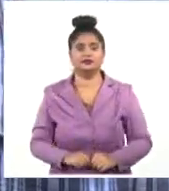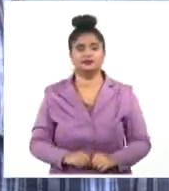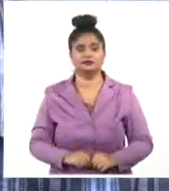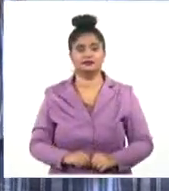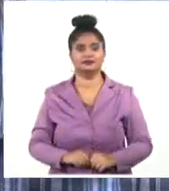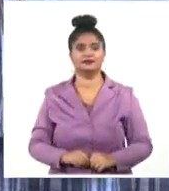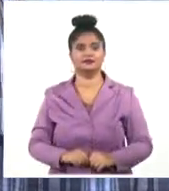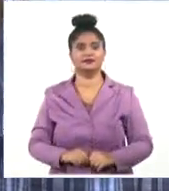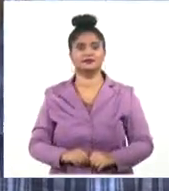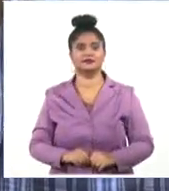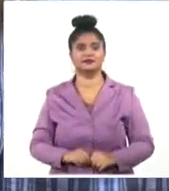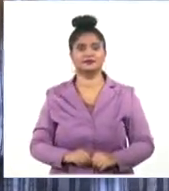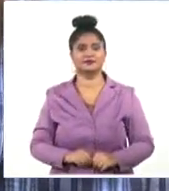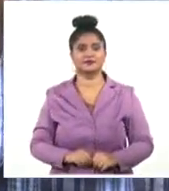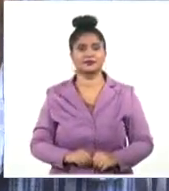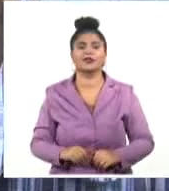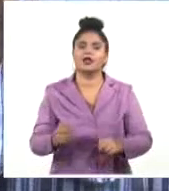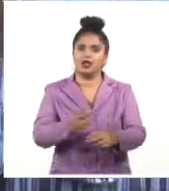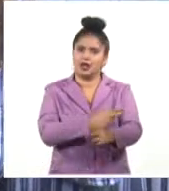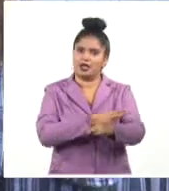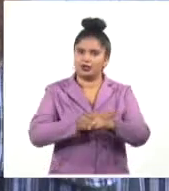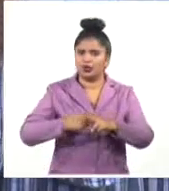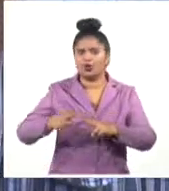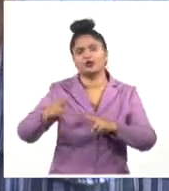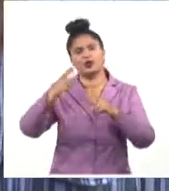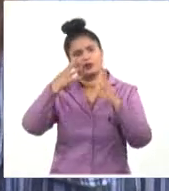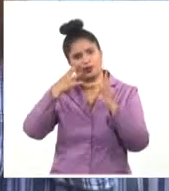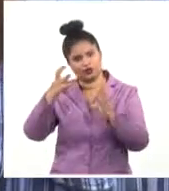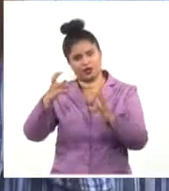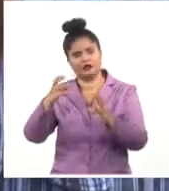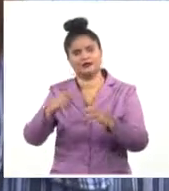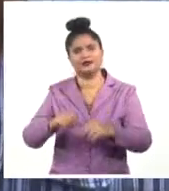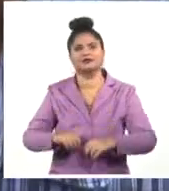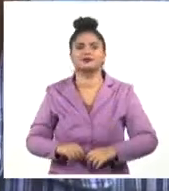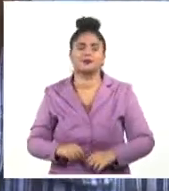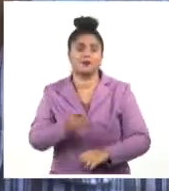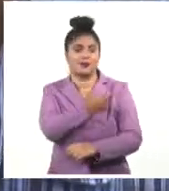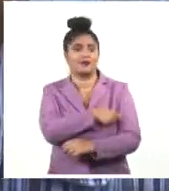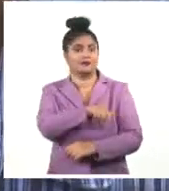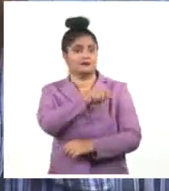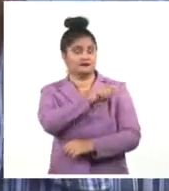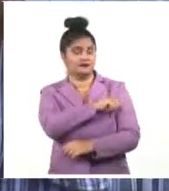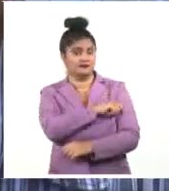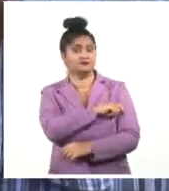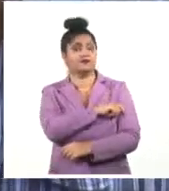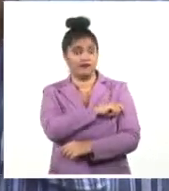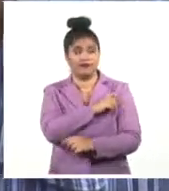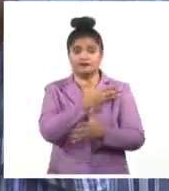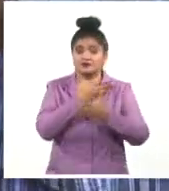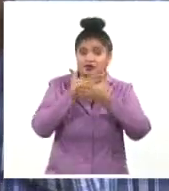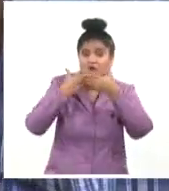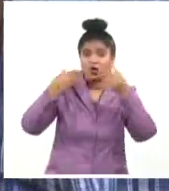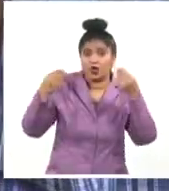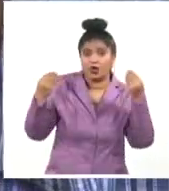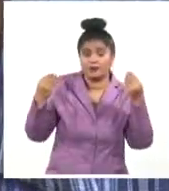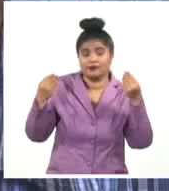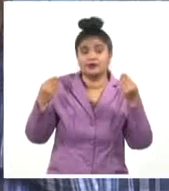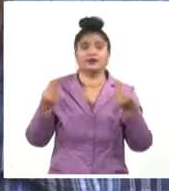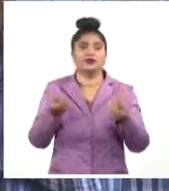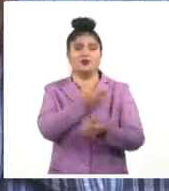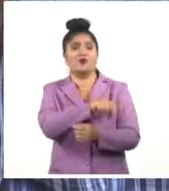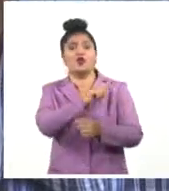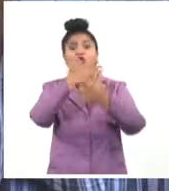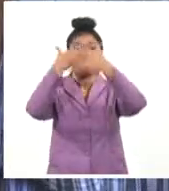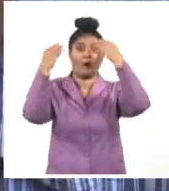elemento esencial para la supervivencia de los pueblos. El pueblo que pierde su memoria histórica es un pueblo que